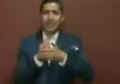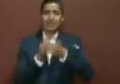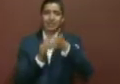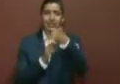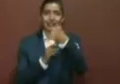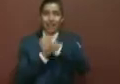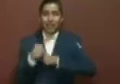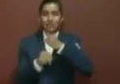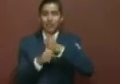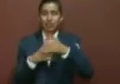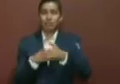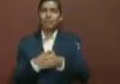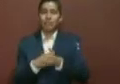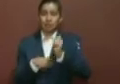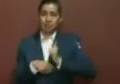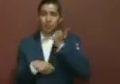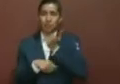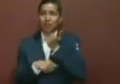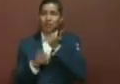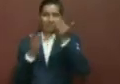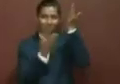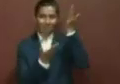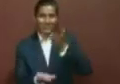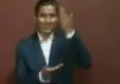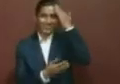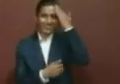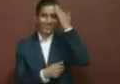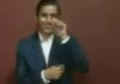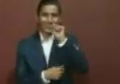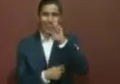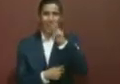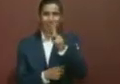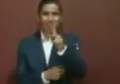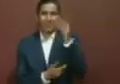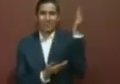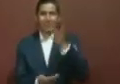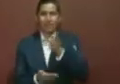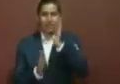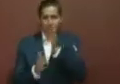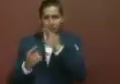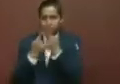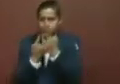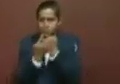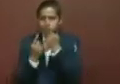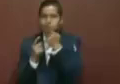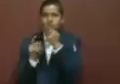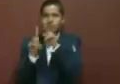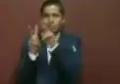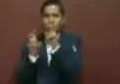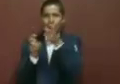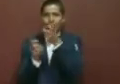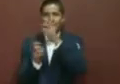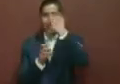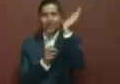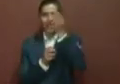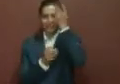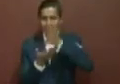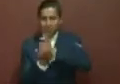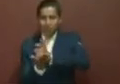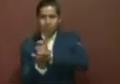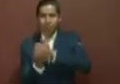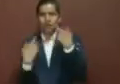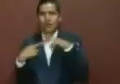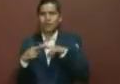sexenio? Y aprovechando ahora que vino el titular de la SEP, si hubo alguna plática en este tema de la federalización, gobernador, y si